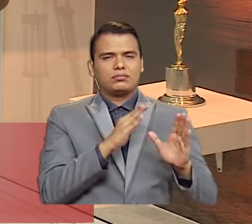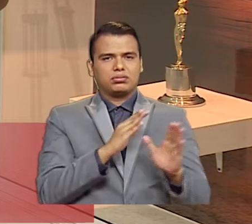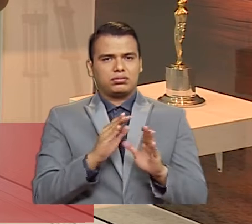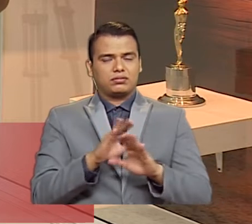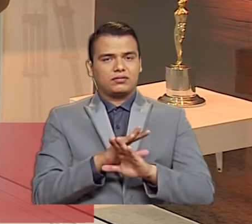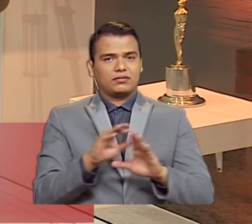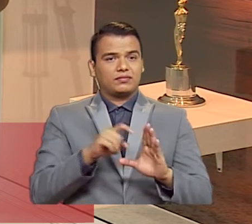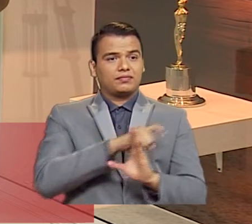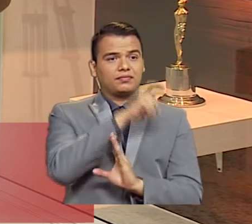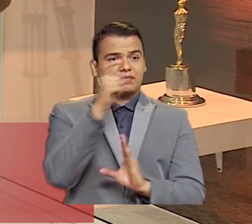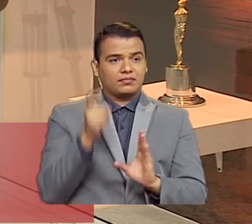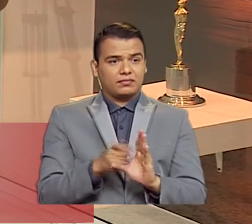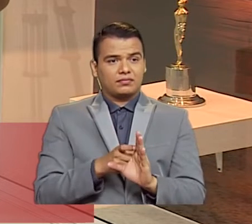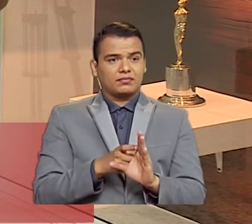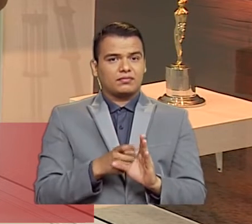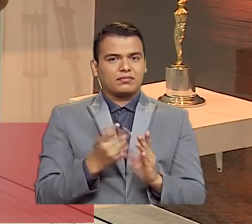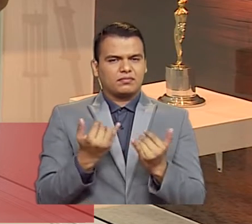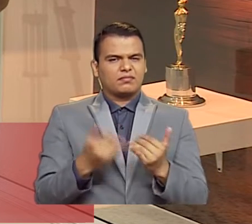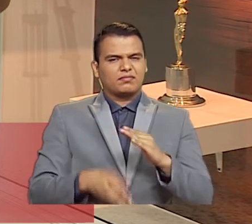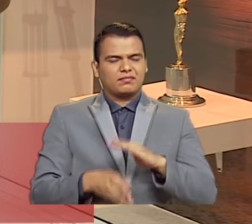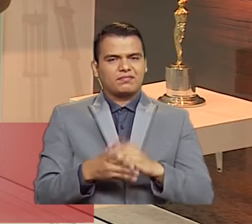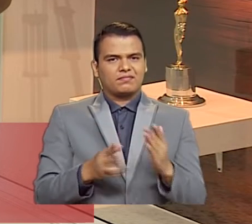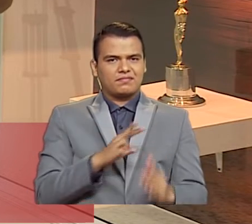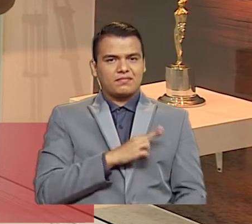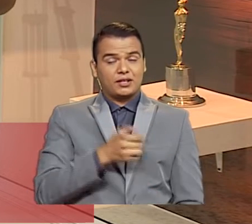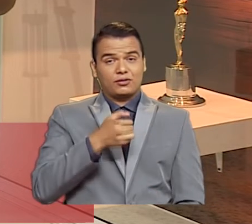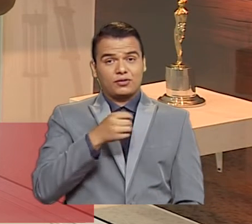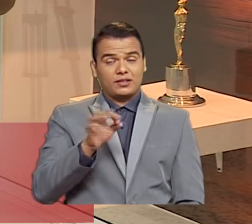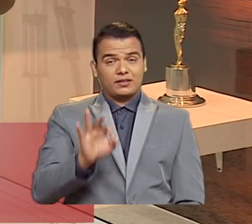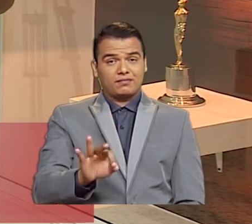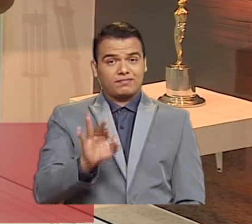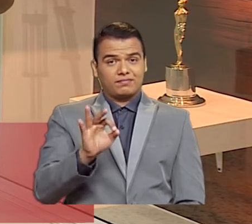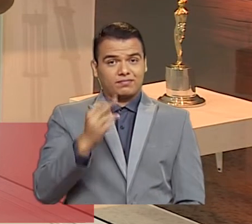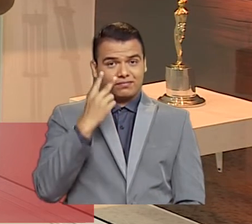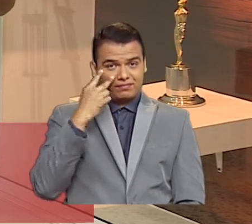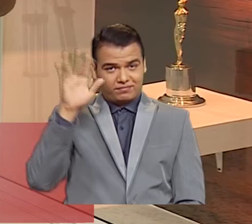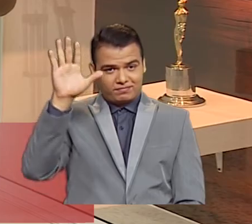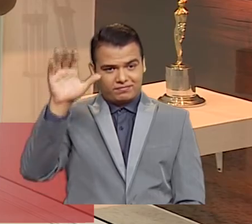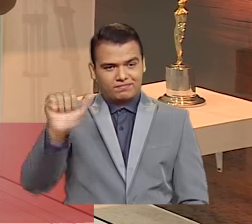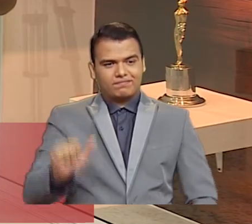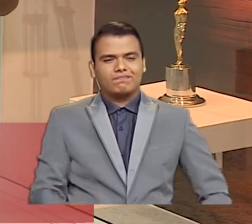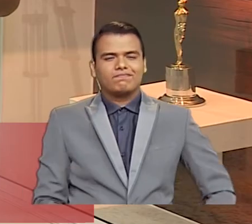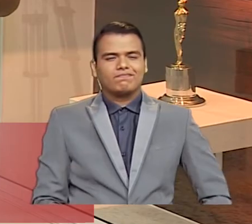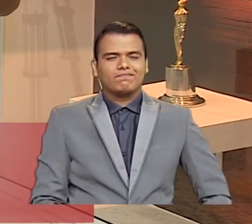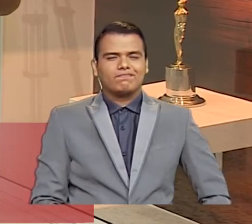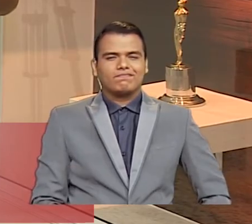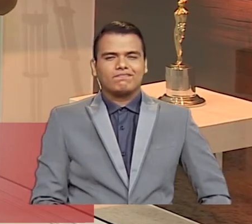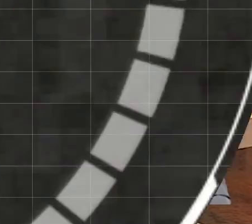audiovisuales Telepacífico. Los dejamos con las buenas noticias de la Gobernación del Valle del Cauca.